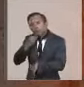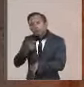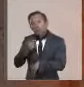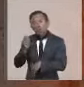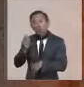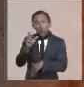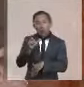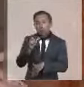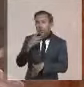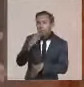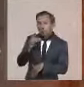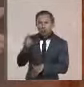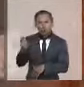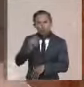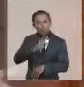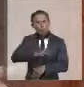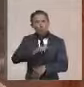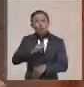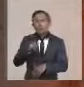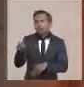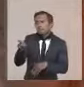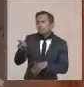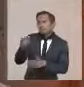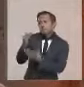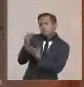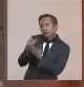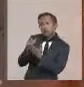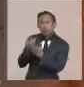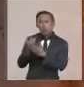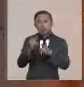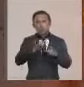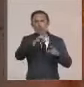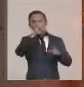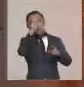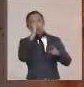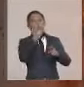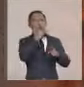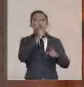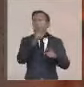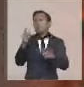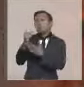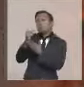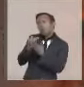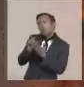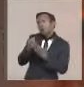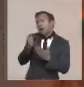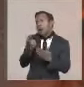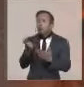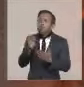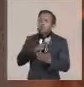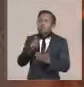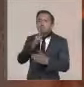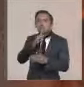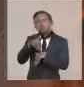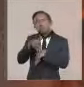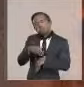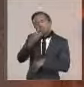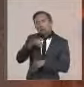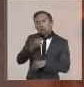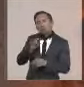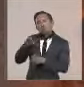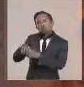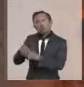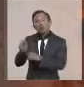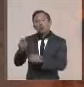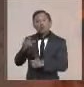te conformes con el menos malo, con el menos corrupto o con el menos autoritario. Que no te conformes con votar por miedo o por venganza